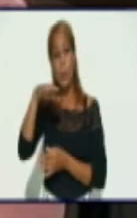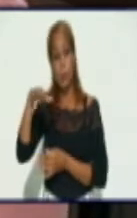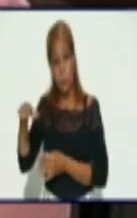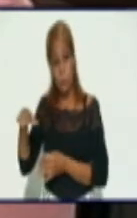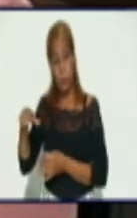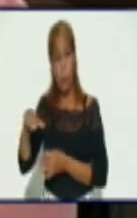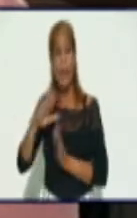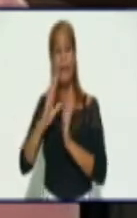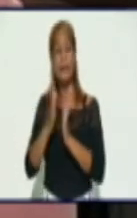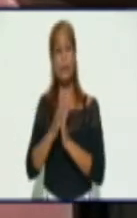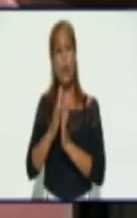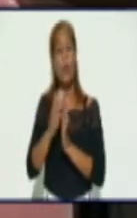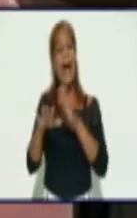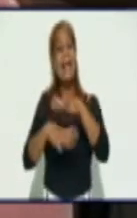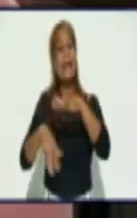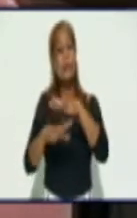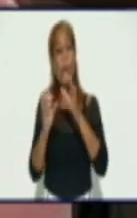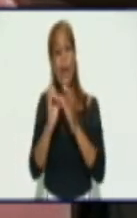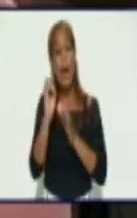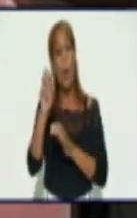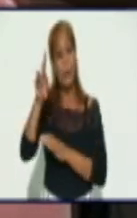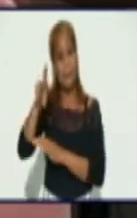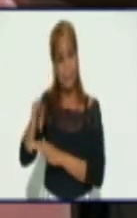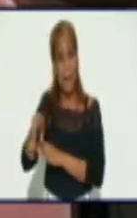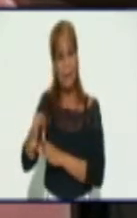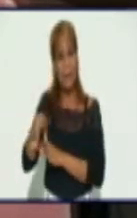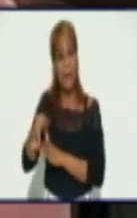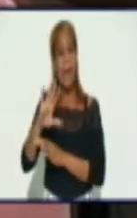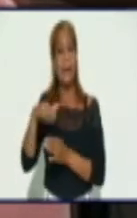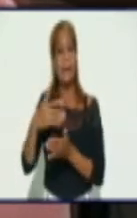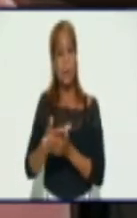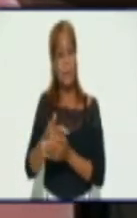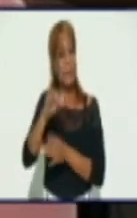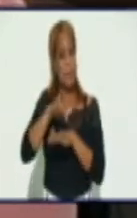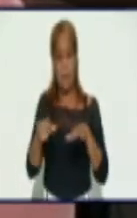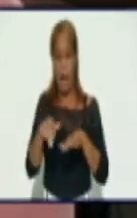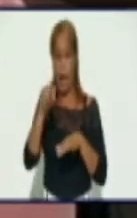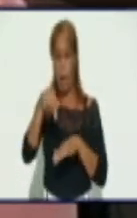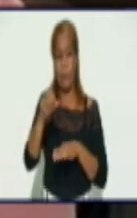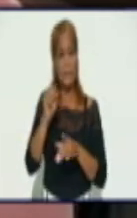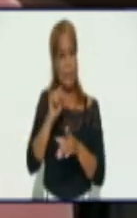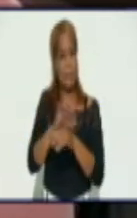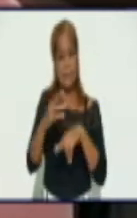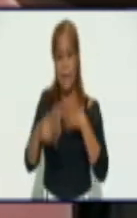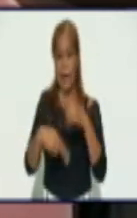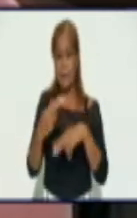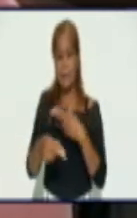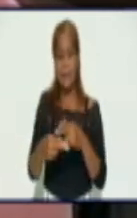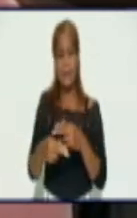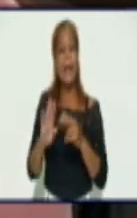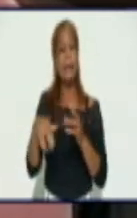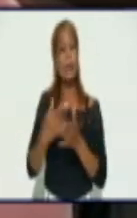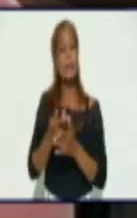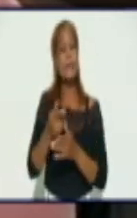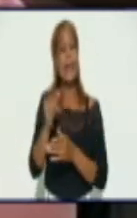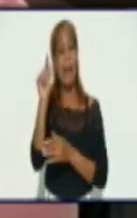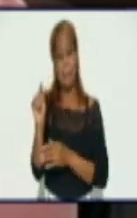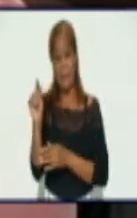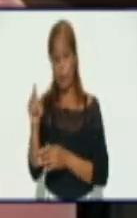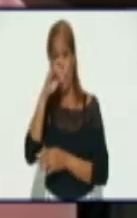forme parte del sistema de atención en nuestra provincia, y se estableció que los casos confirmados de la